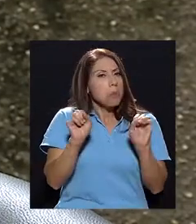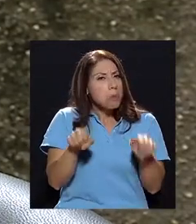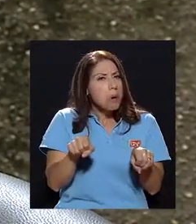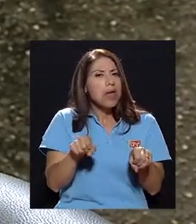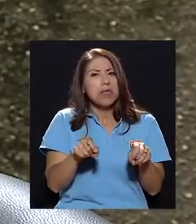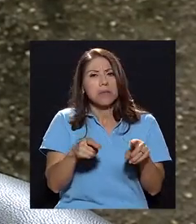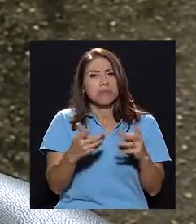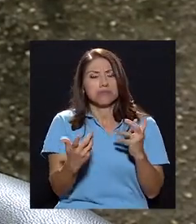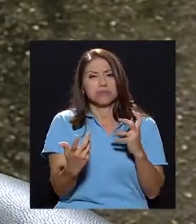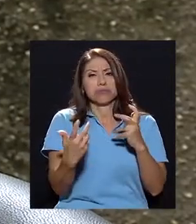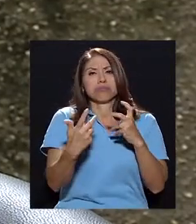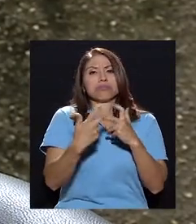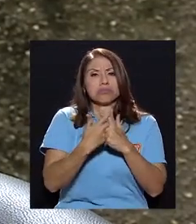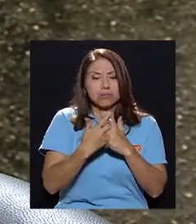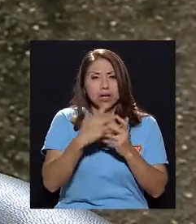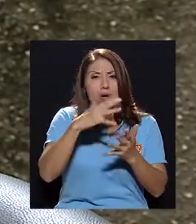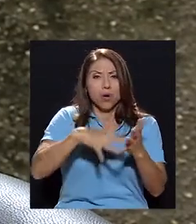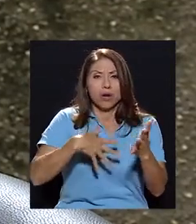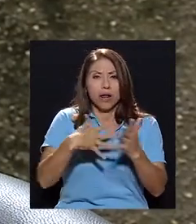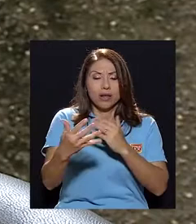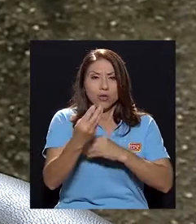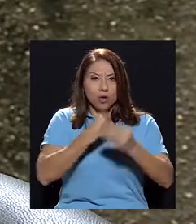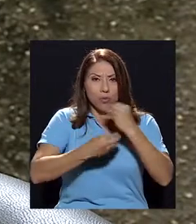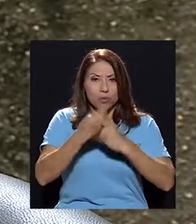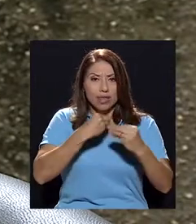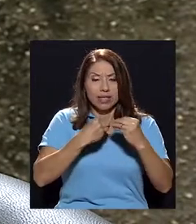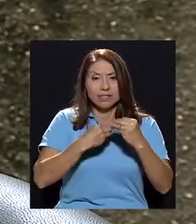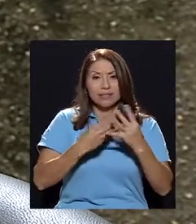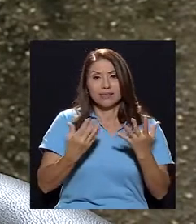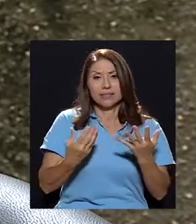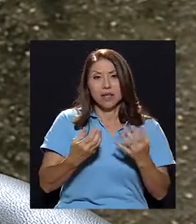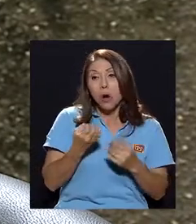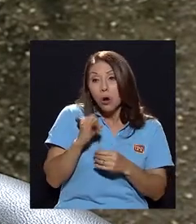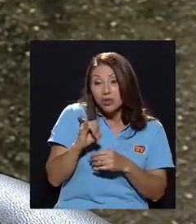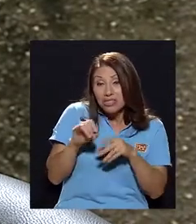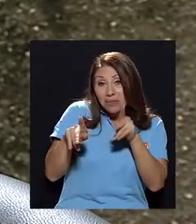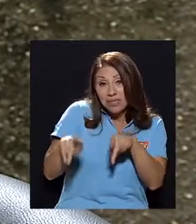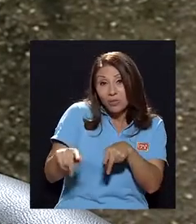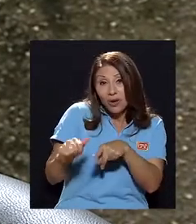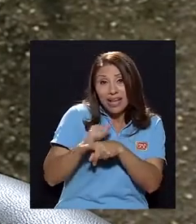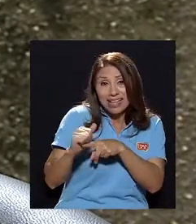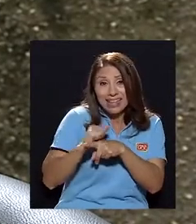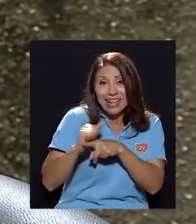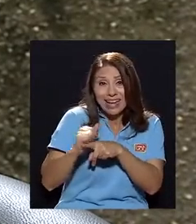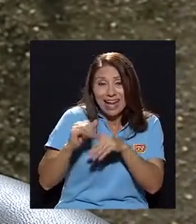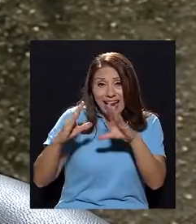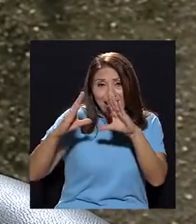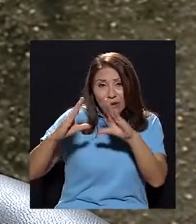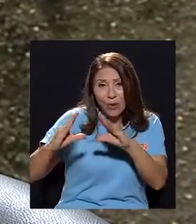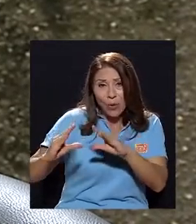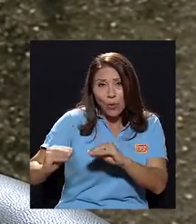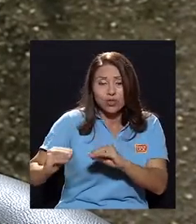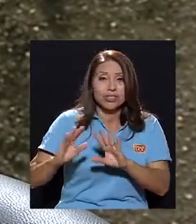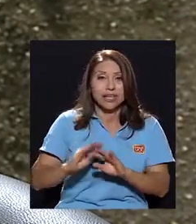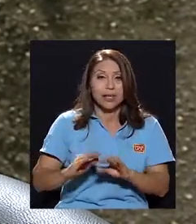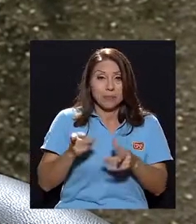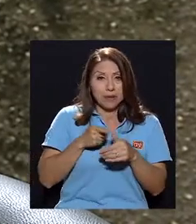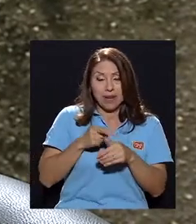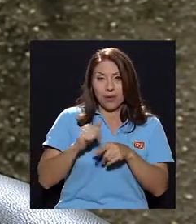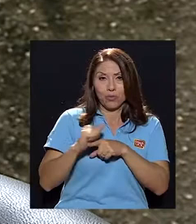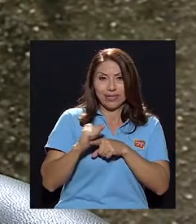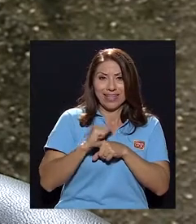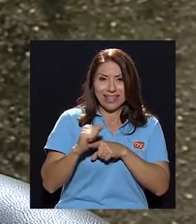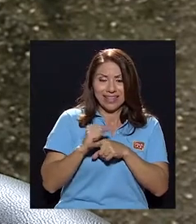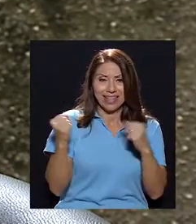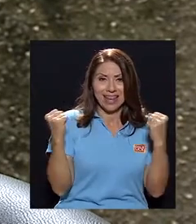al horario, digamos, de comidas. O si entrenan en la noche, digamos, por ahí hay personas que entrenan cuando salen del trabajo, después de